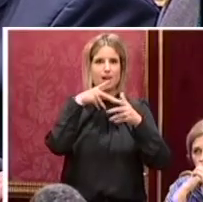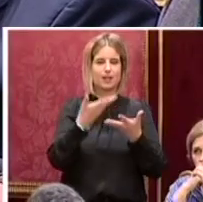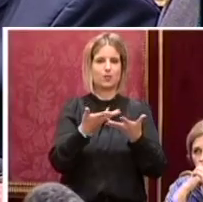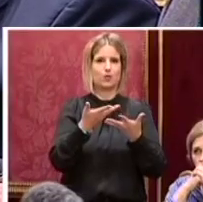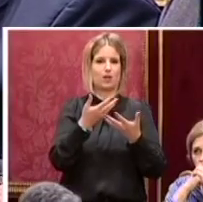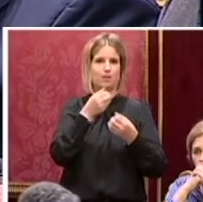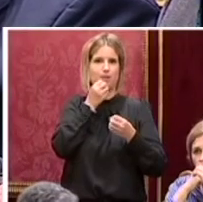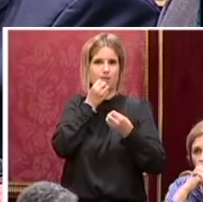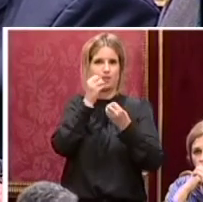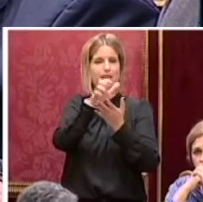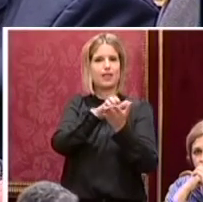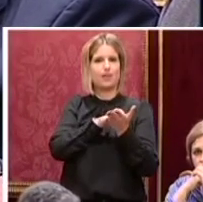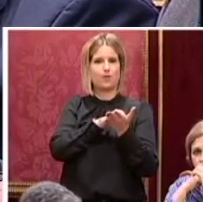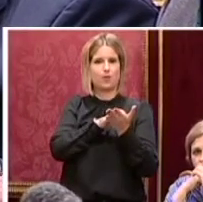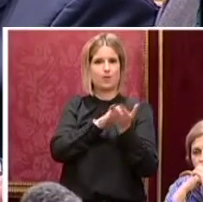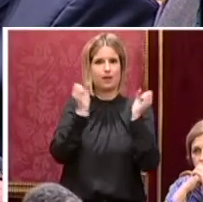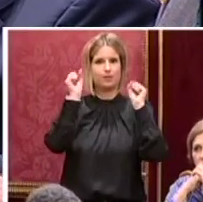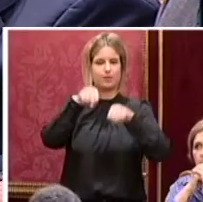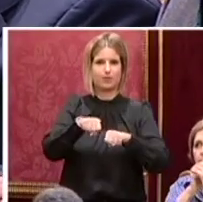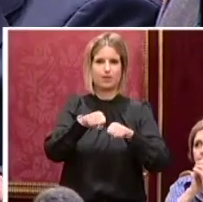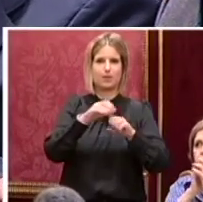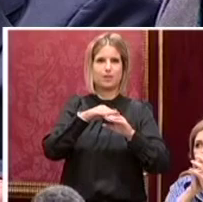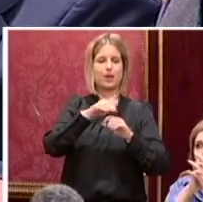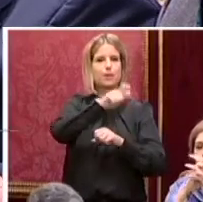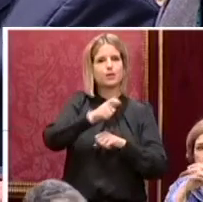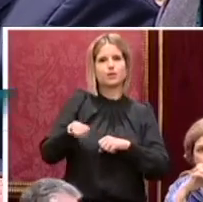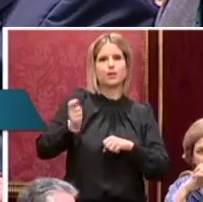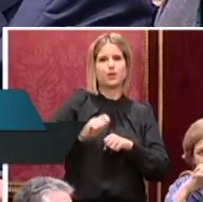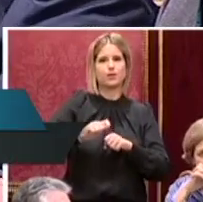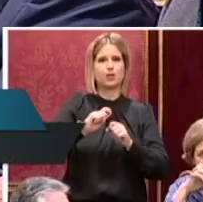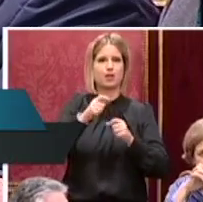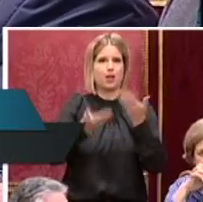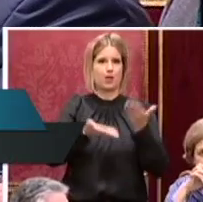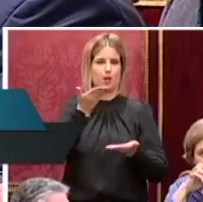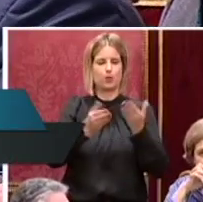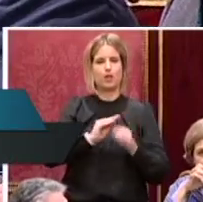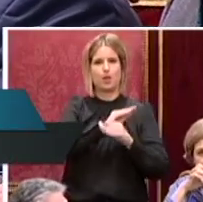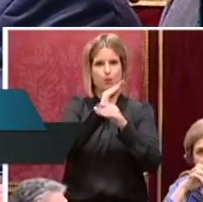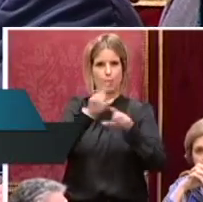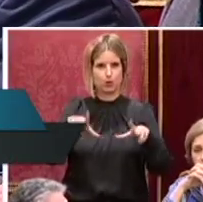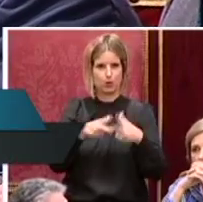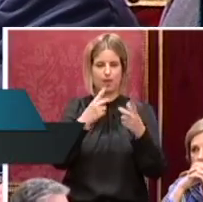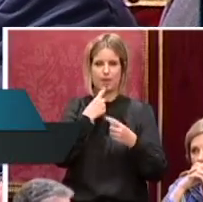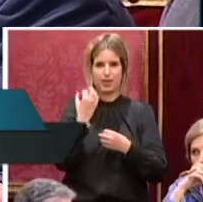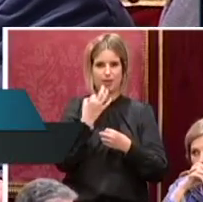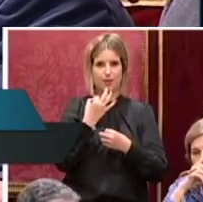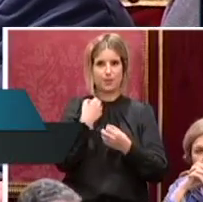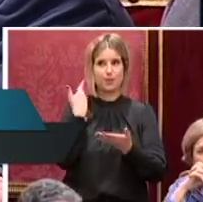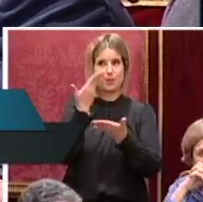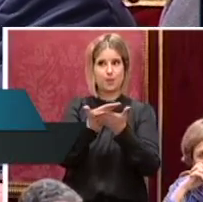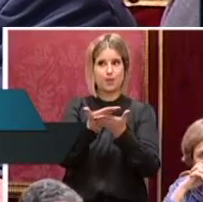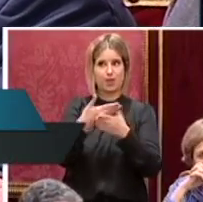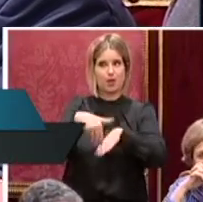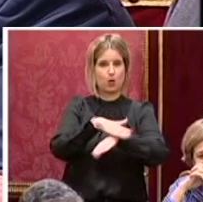declaración institucional para la protección social de los profesionales de la justicia, que dice así: se insta al